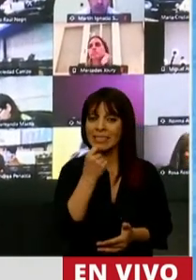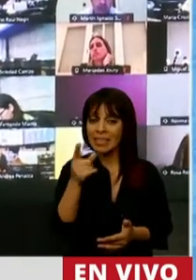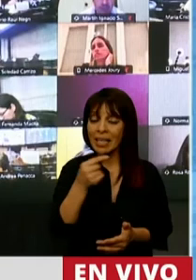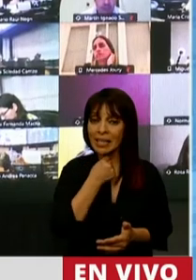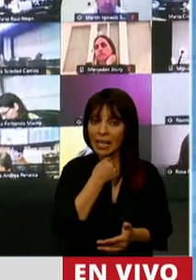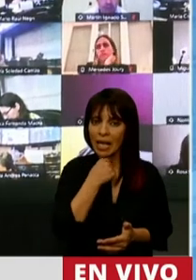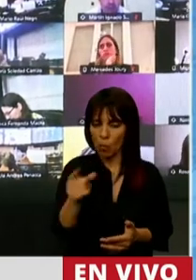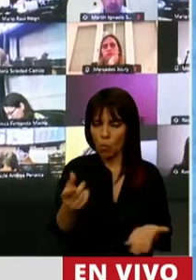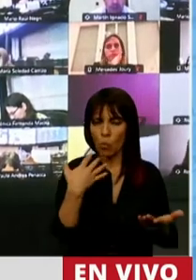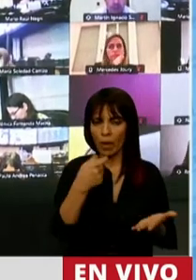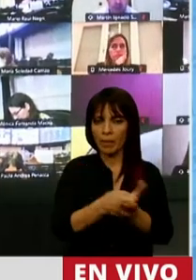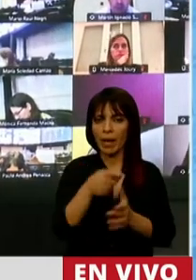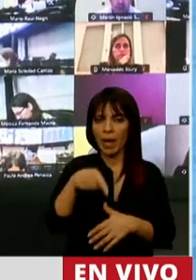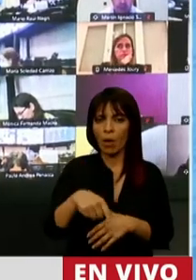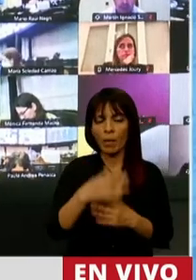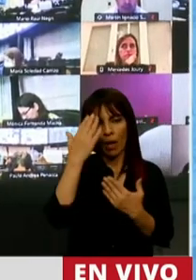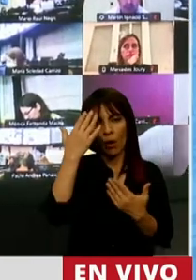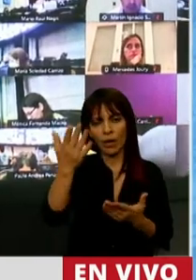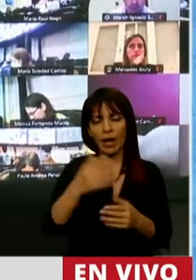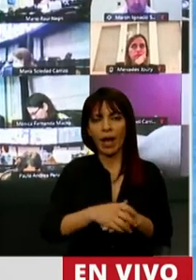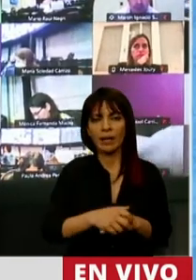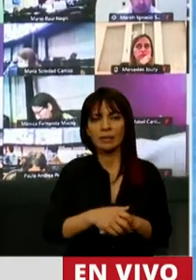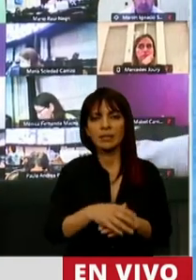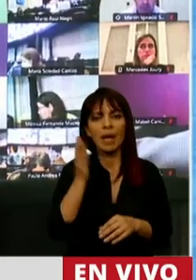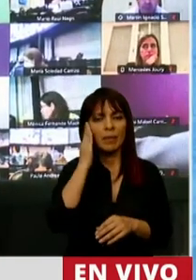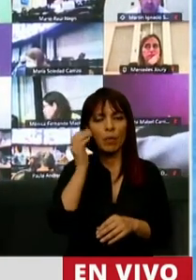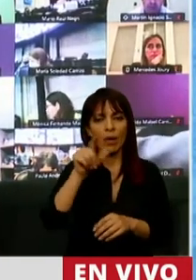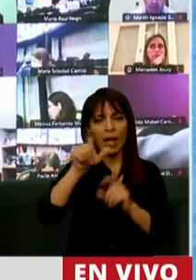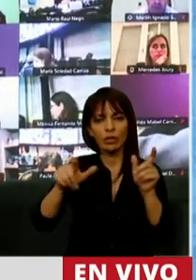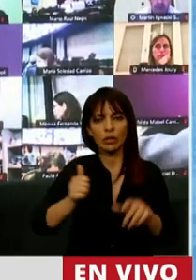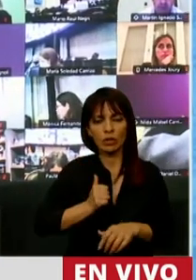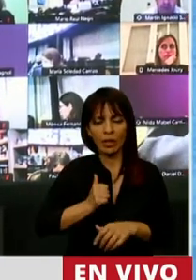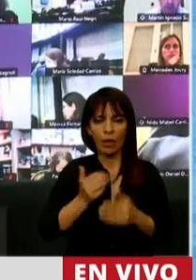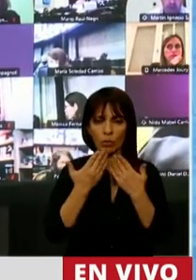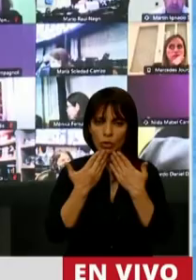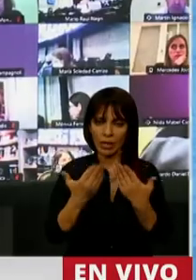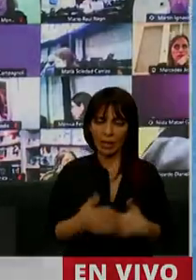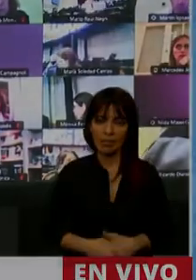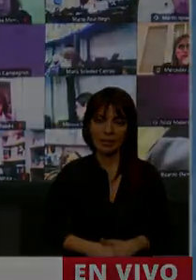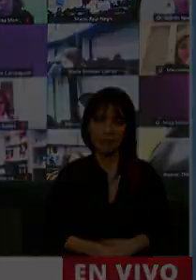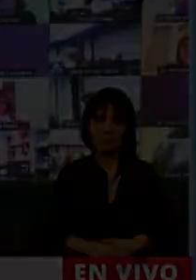honrar la memoria de muchos chicos que defendieron la Argentina en su condición de soldados. Muchas gracias, presidente. Gracias, diputado Ana Luz.